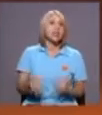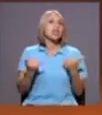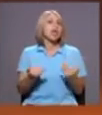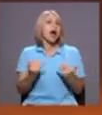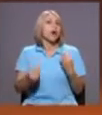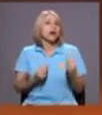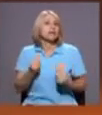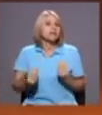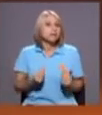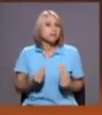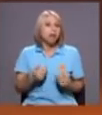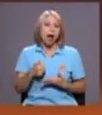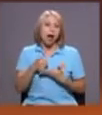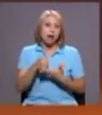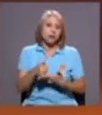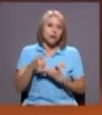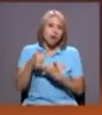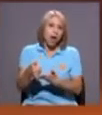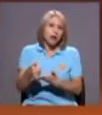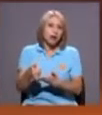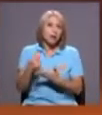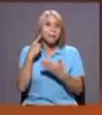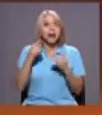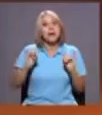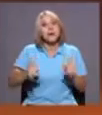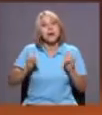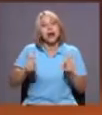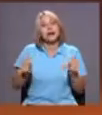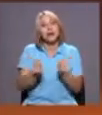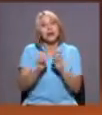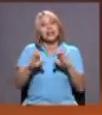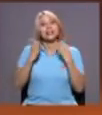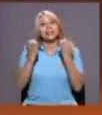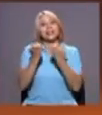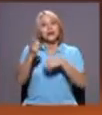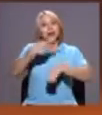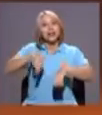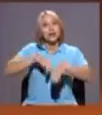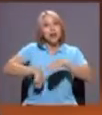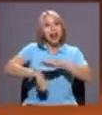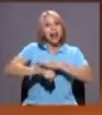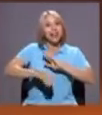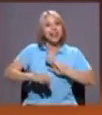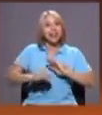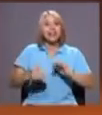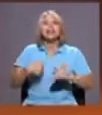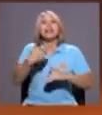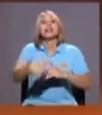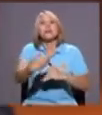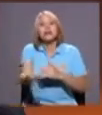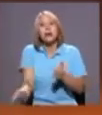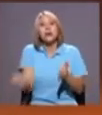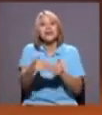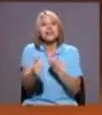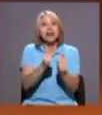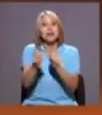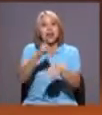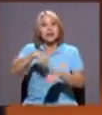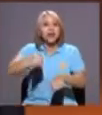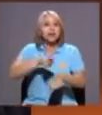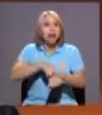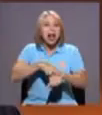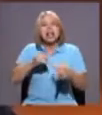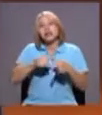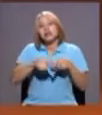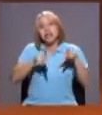ayudar a jugar con la selección nacional. Después vendrá otra vez los partidos del campeonato nacional y la gente se pondrá